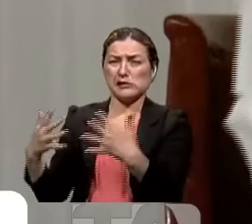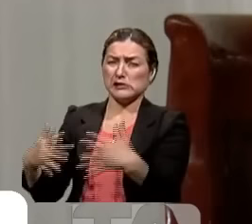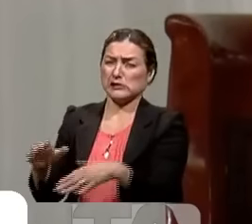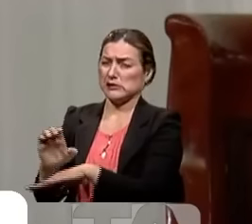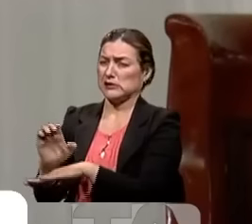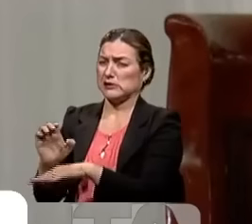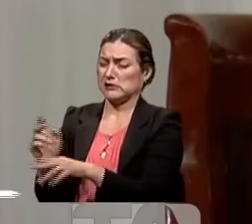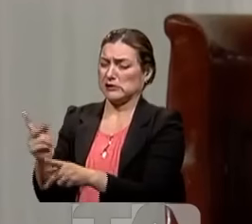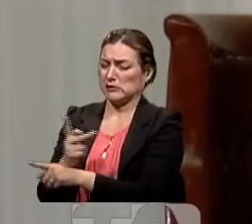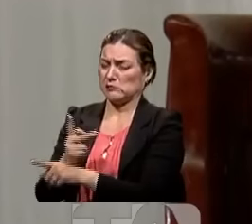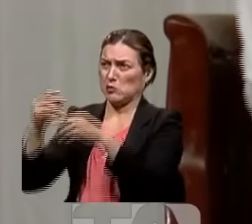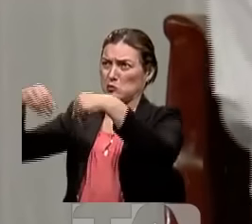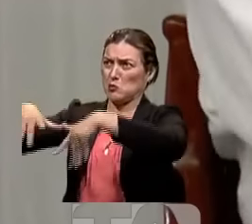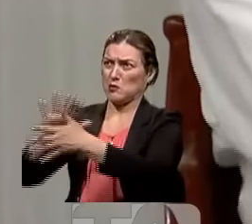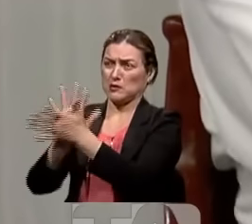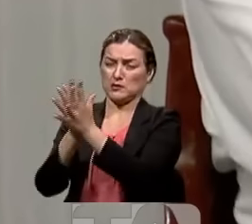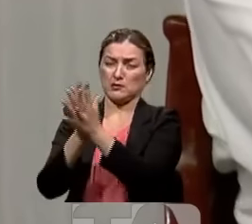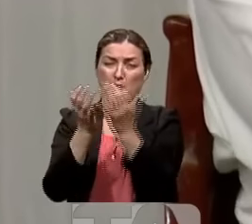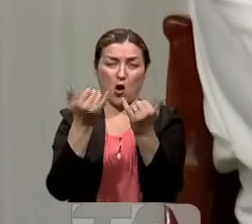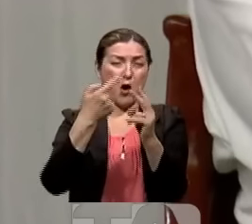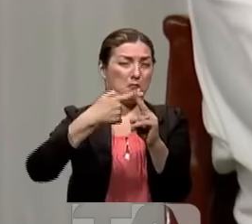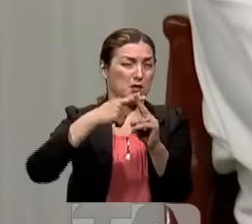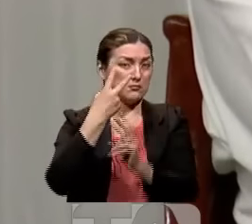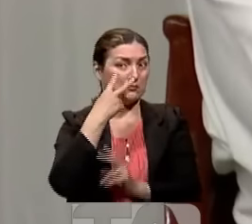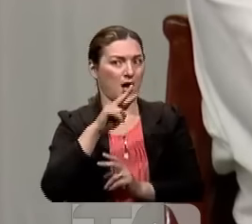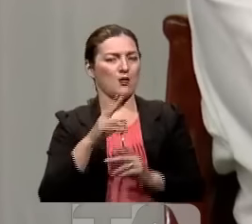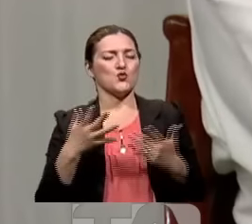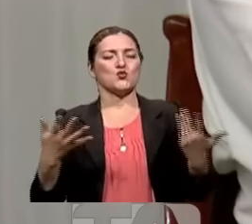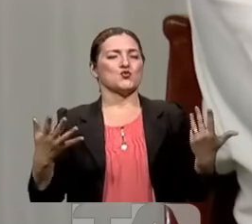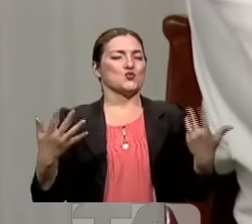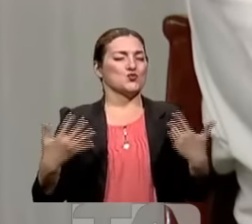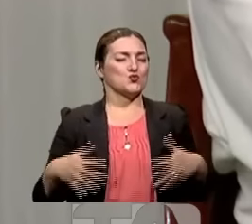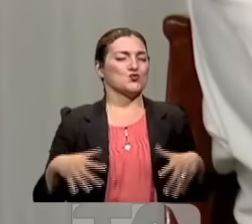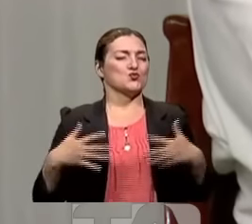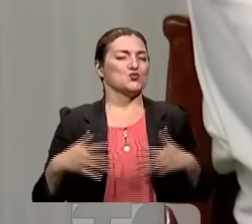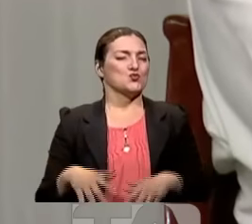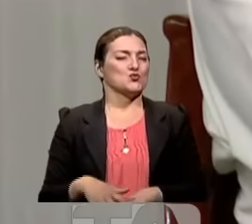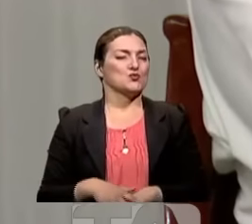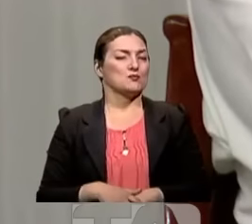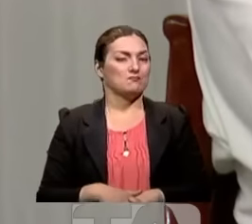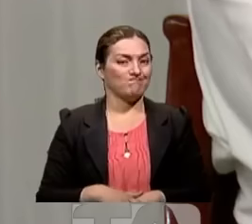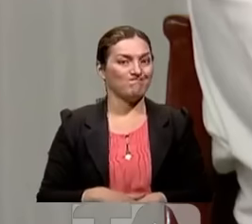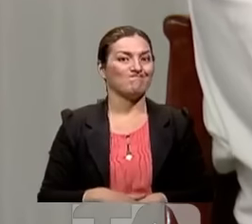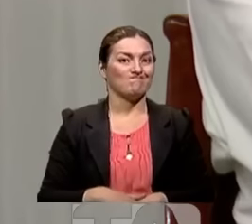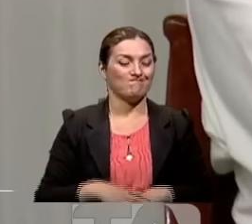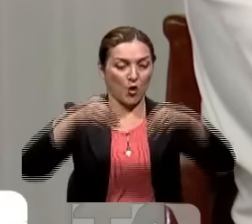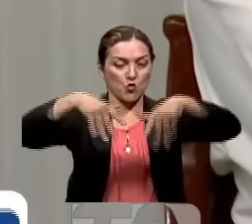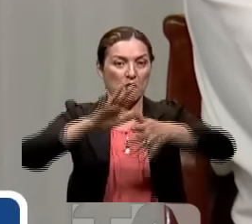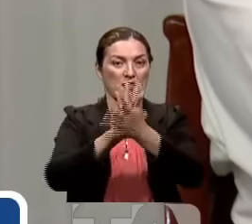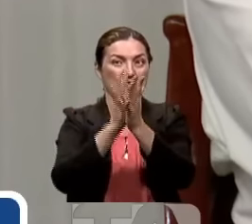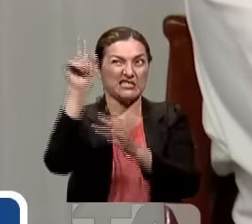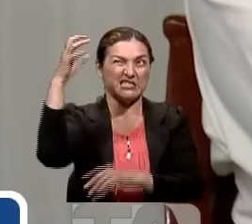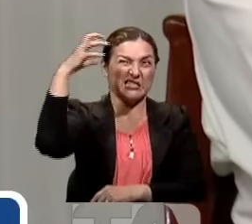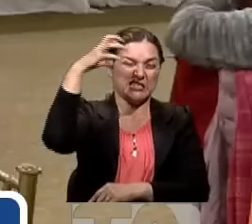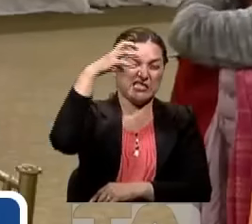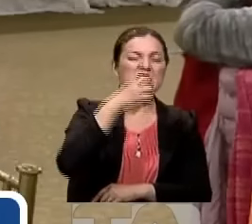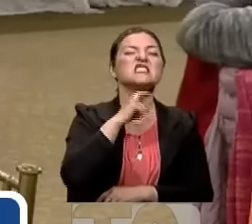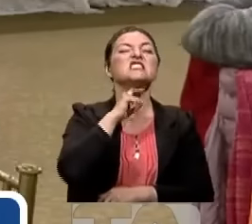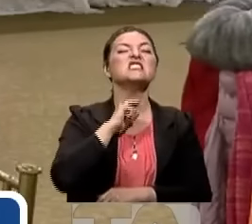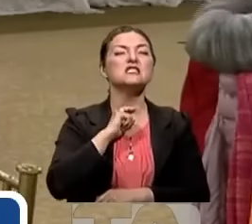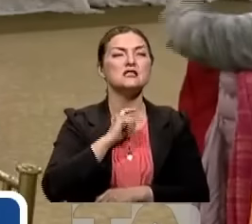Ecuador. Lastimosamente ya estamos empezando a ver estos signos de alerta con las sequías que estamos experimentando actualmente.